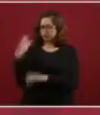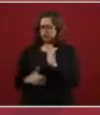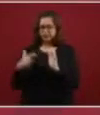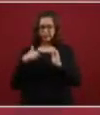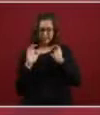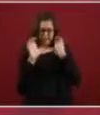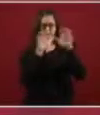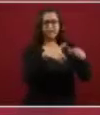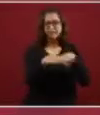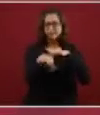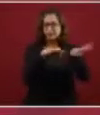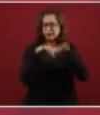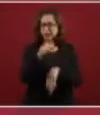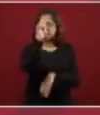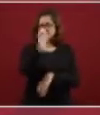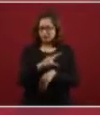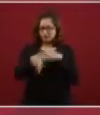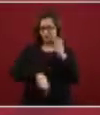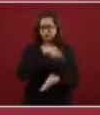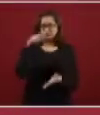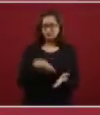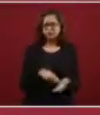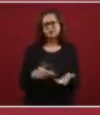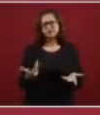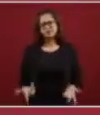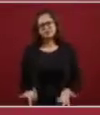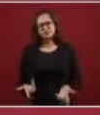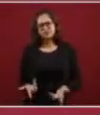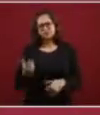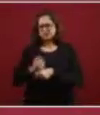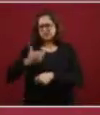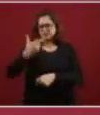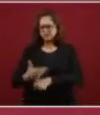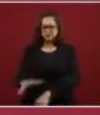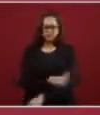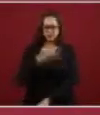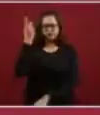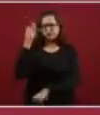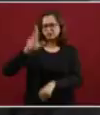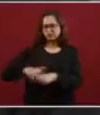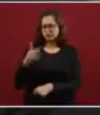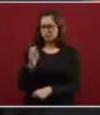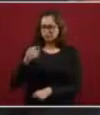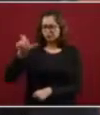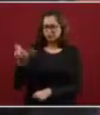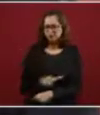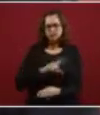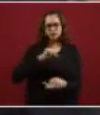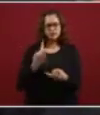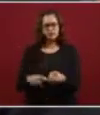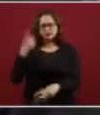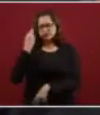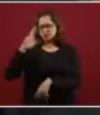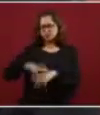Pero presidentes y secretarios de Hacienda y secretarios de Energía y directores de Pemex y directores de la